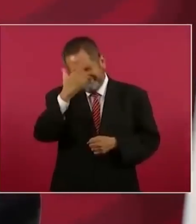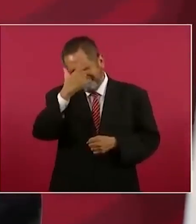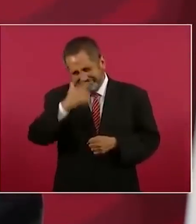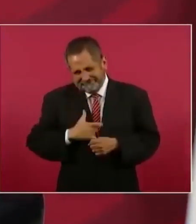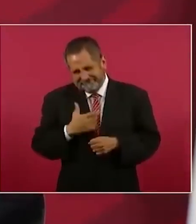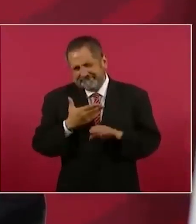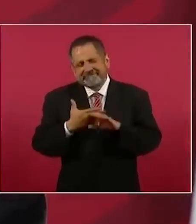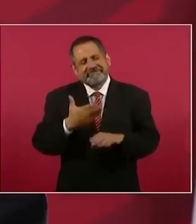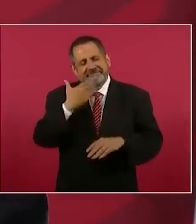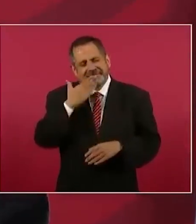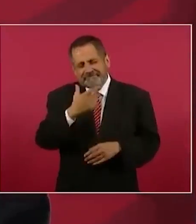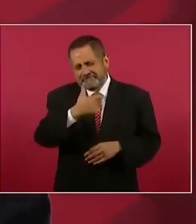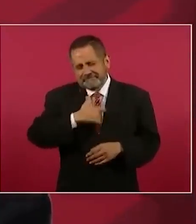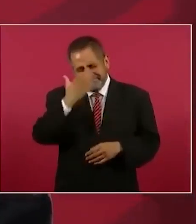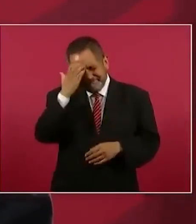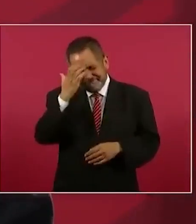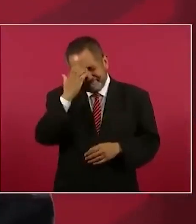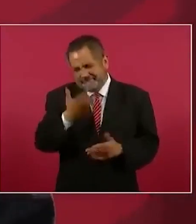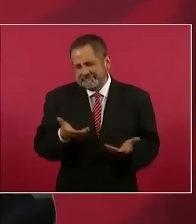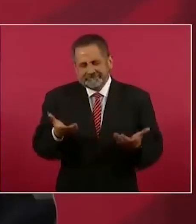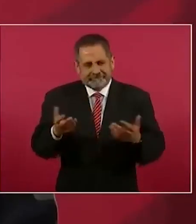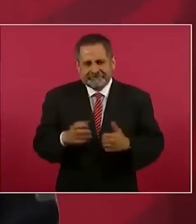muy bien.